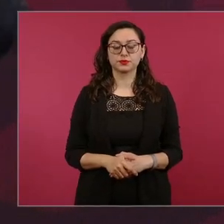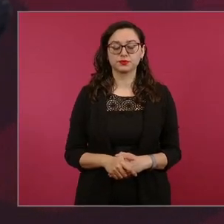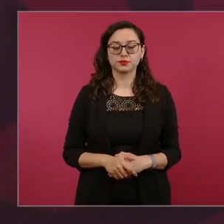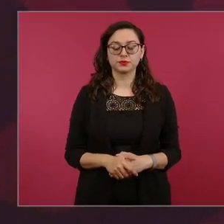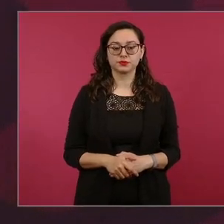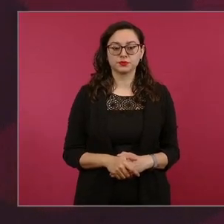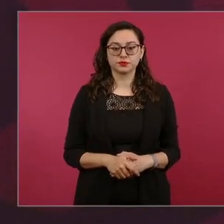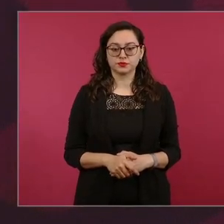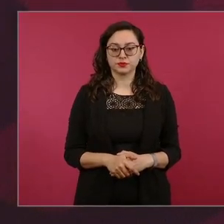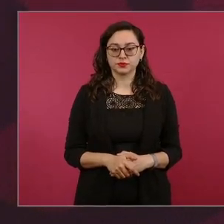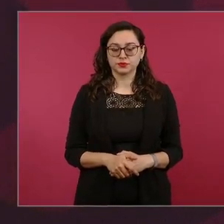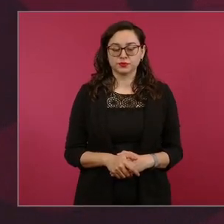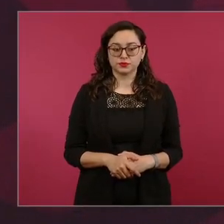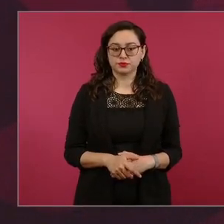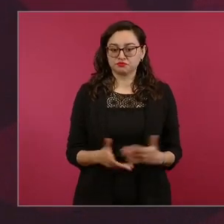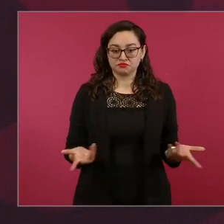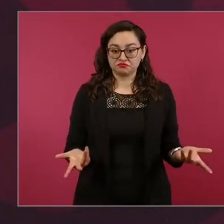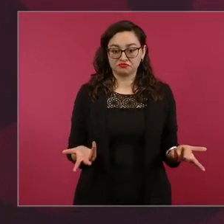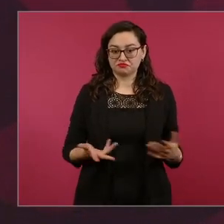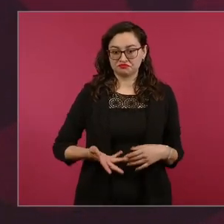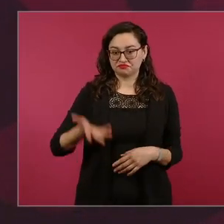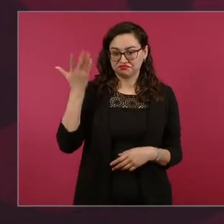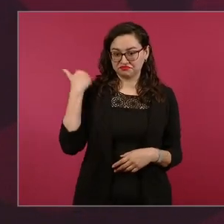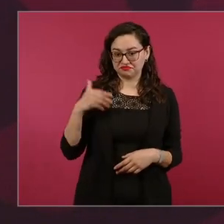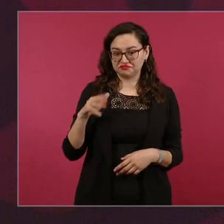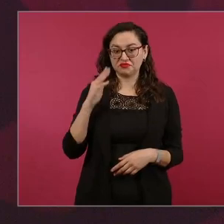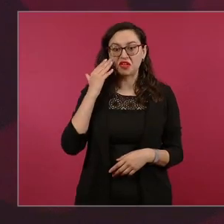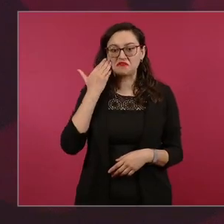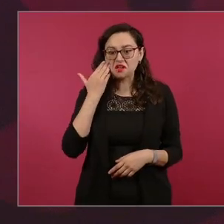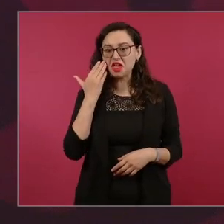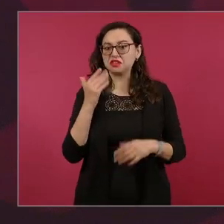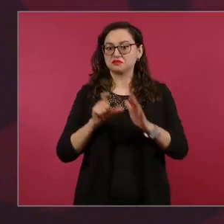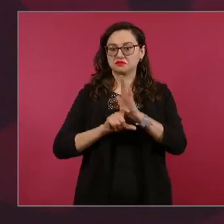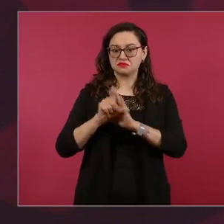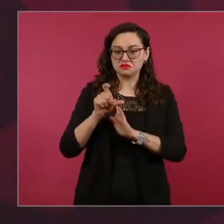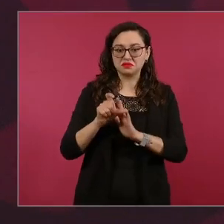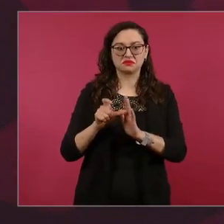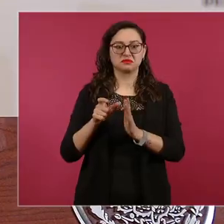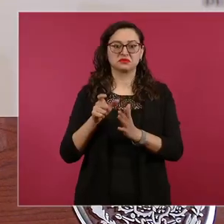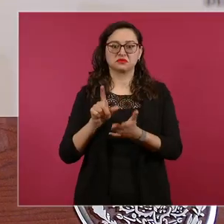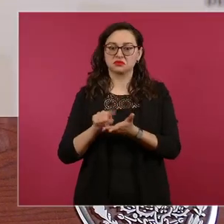No existía en las redes sociales. Ahora eso ha cambiado.